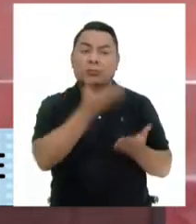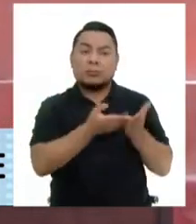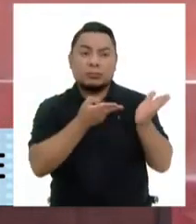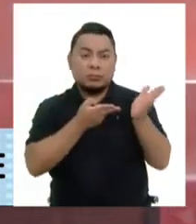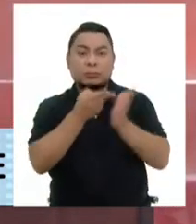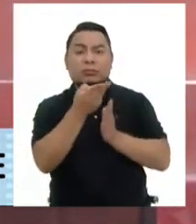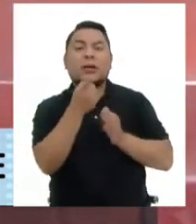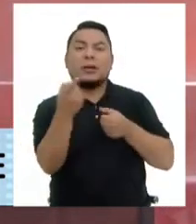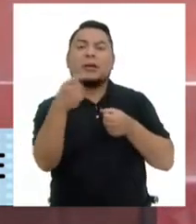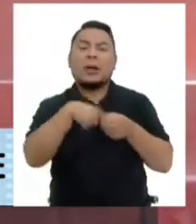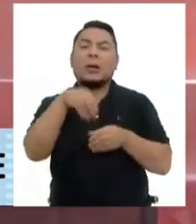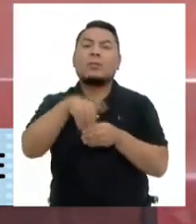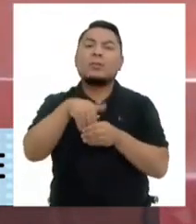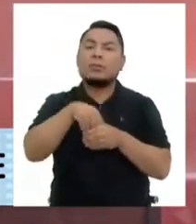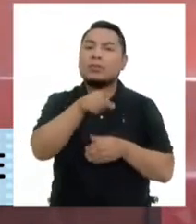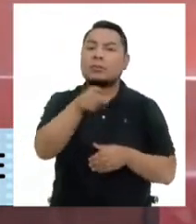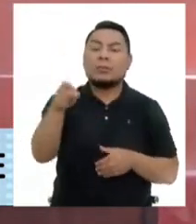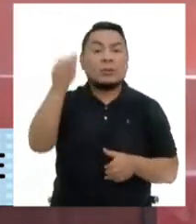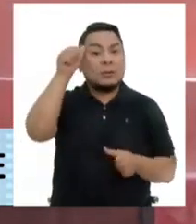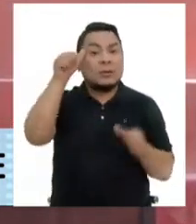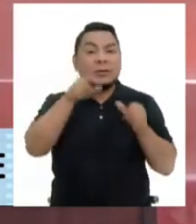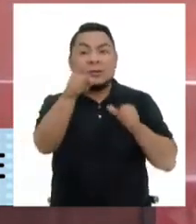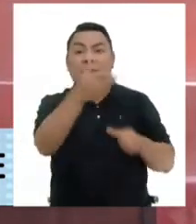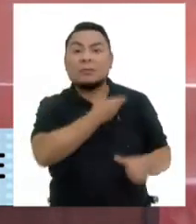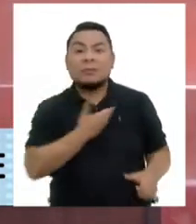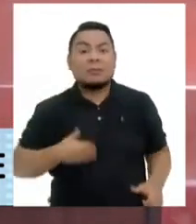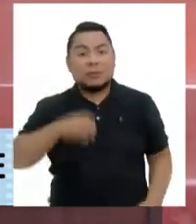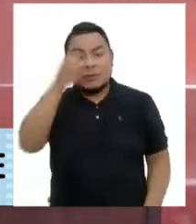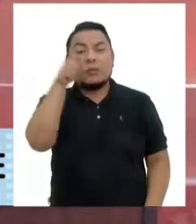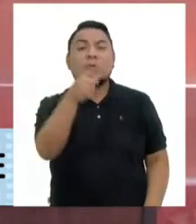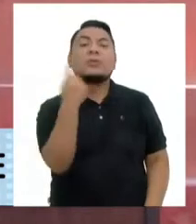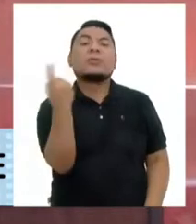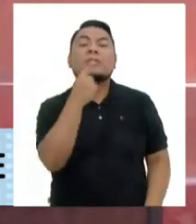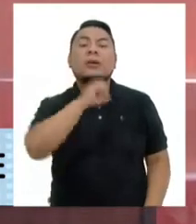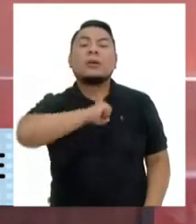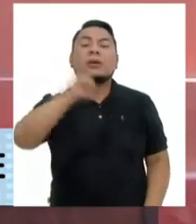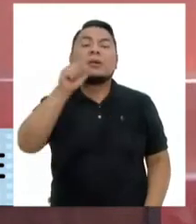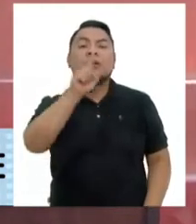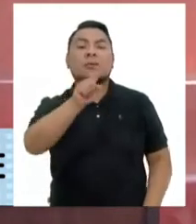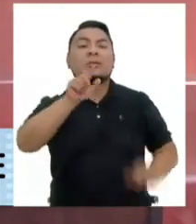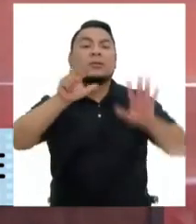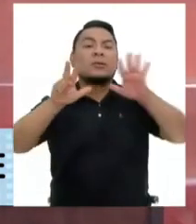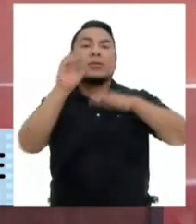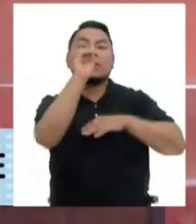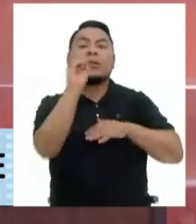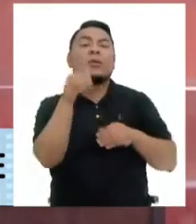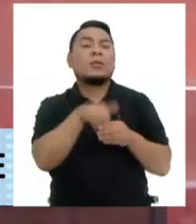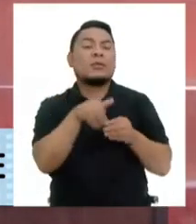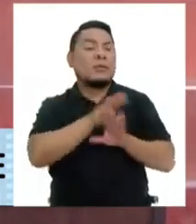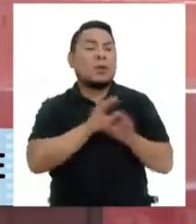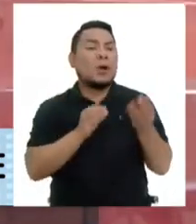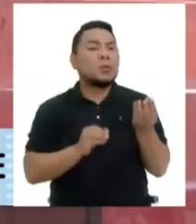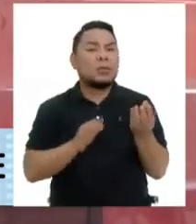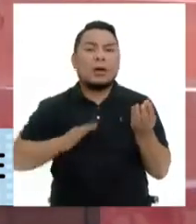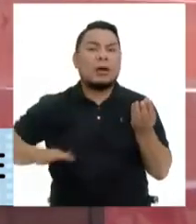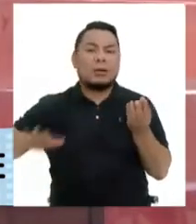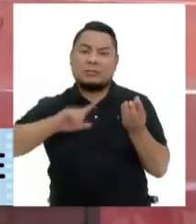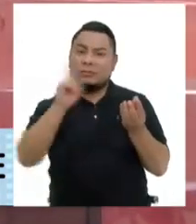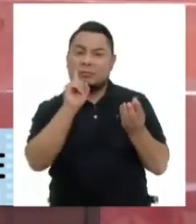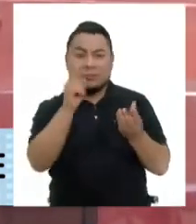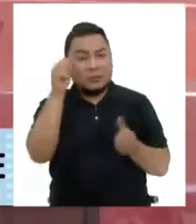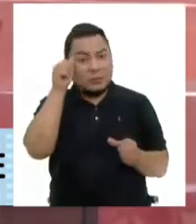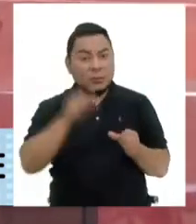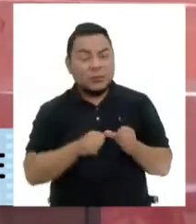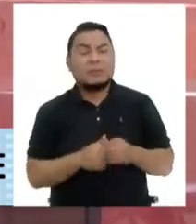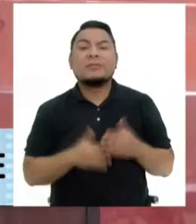tenido votos. Recuerde, señor presidente, que usted solo ganó con el 18% de votos a nivel nacional.